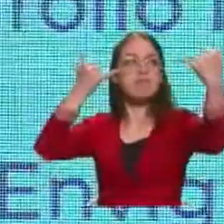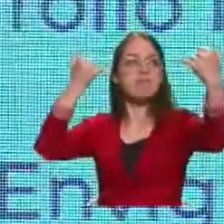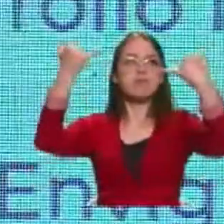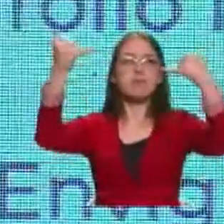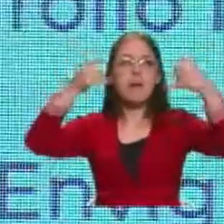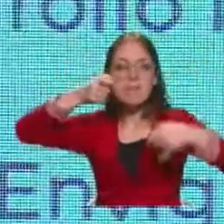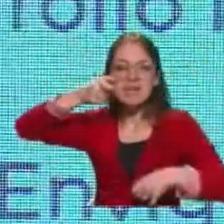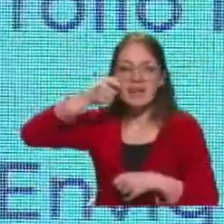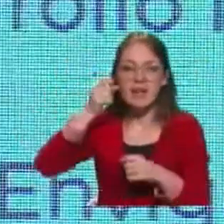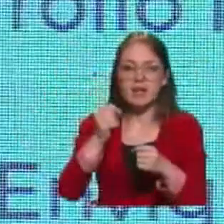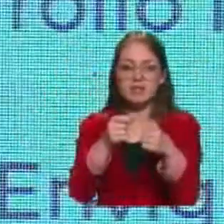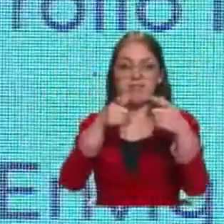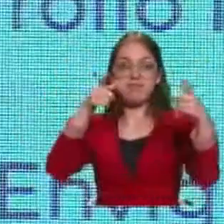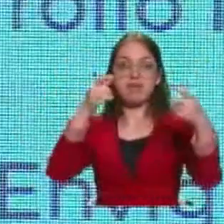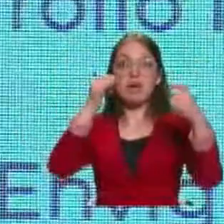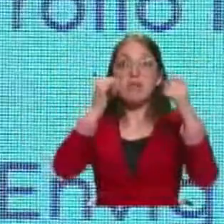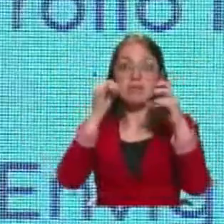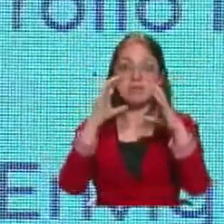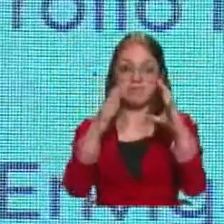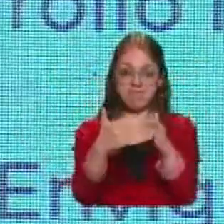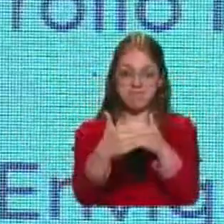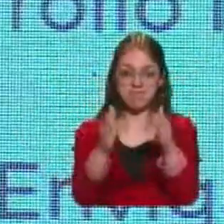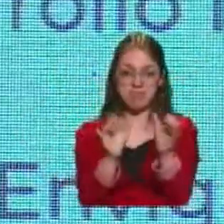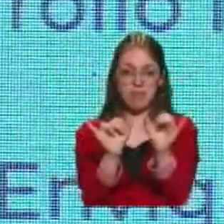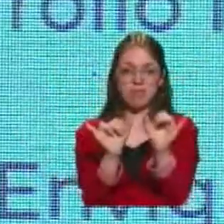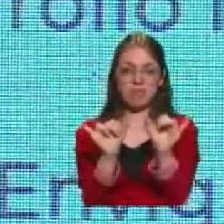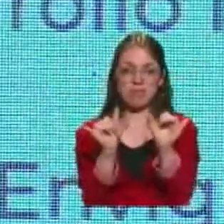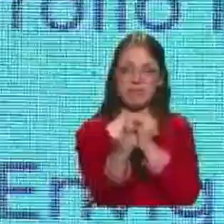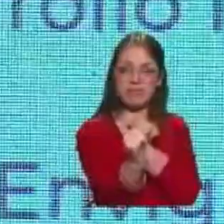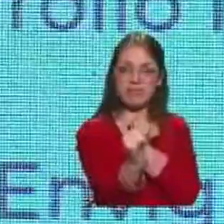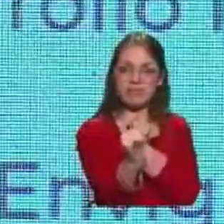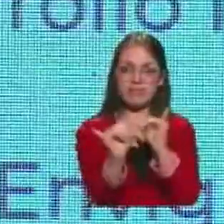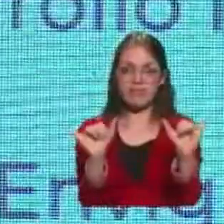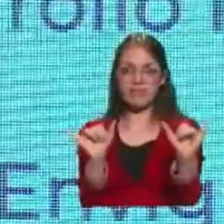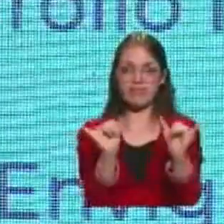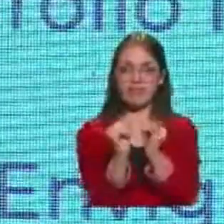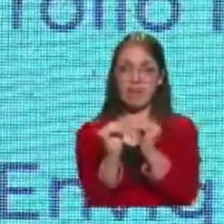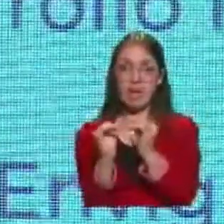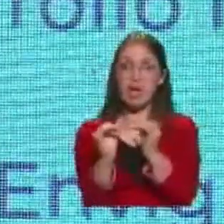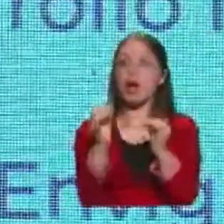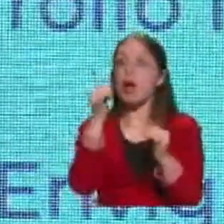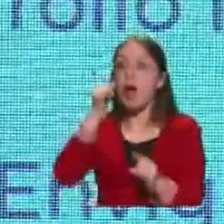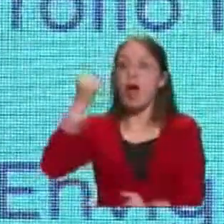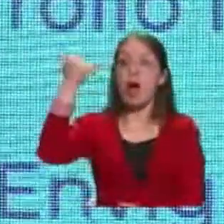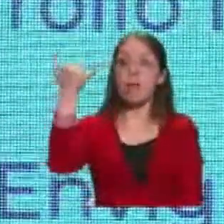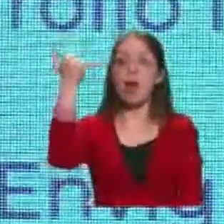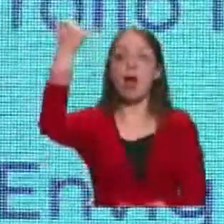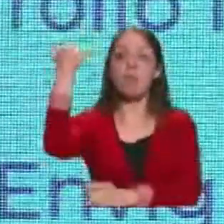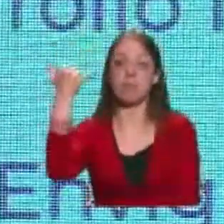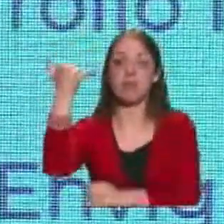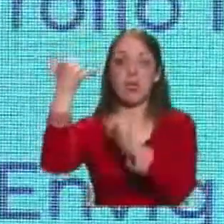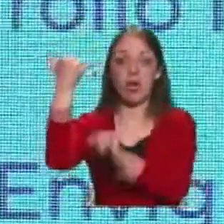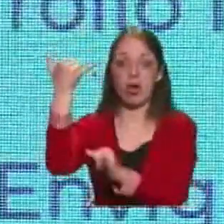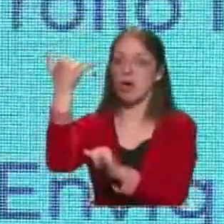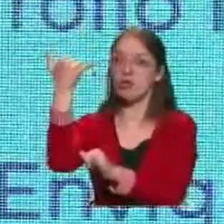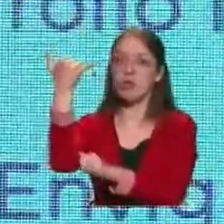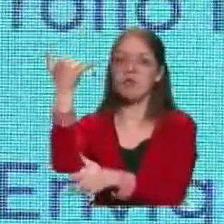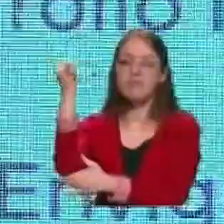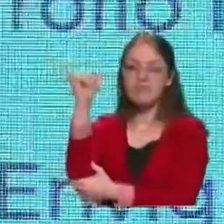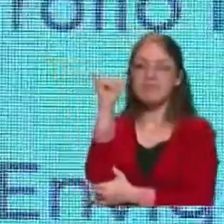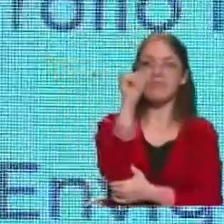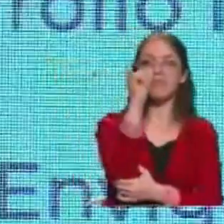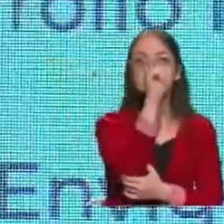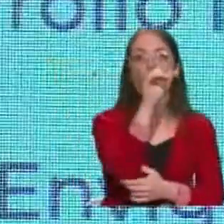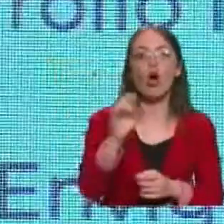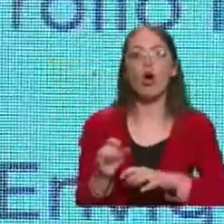360 grados y cámaras móviles para no tenerlas siempre en un mismo lugar de la ciudad hacen parte de lo que queremos y lo que estamos llamados